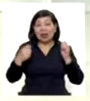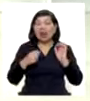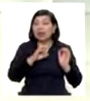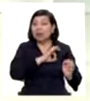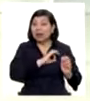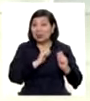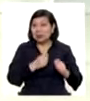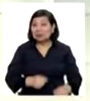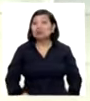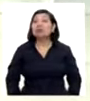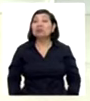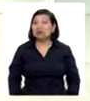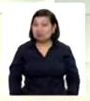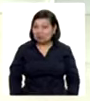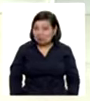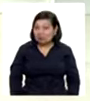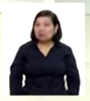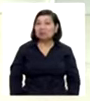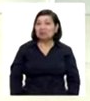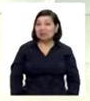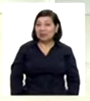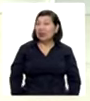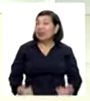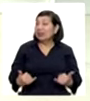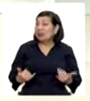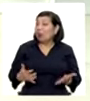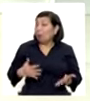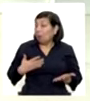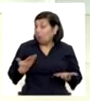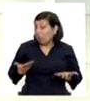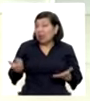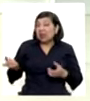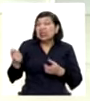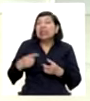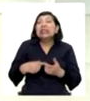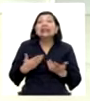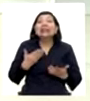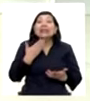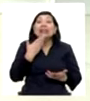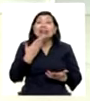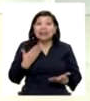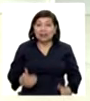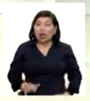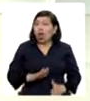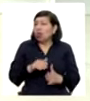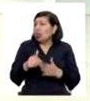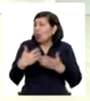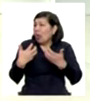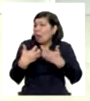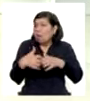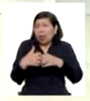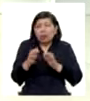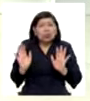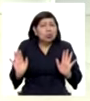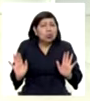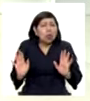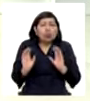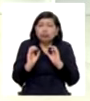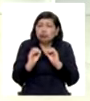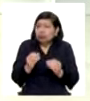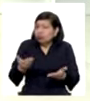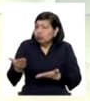de premiación. La ceremonia de participación. Sí. Y aquí pueden participar... ¿Quiénes? Todas las empresas